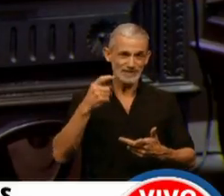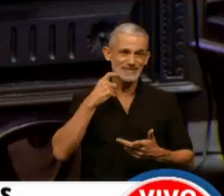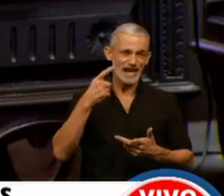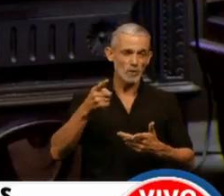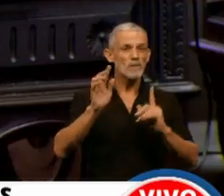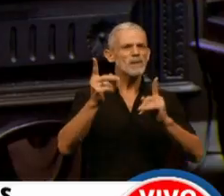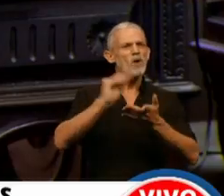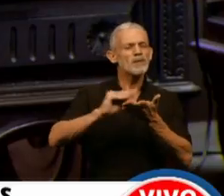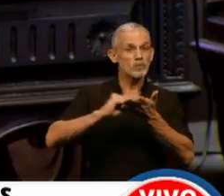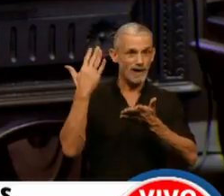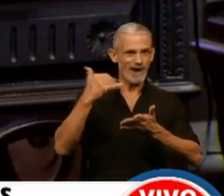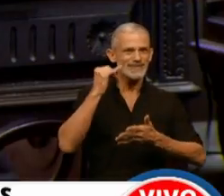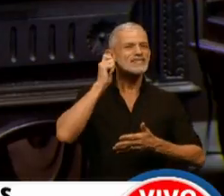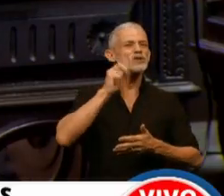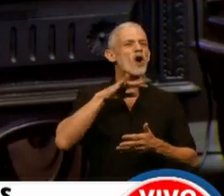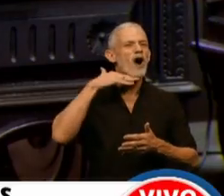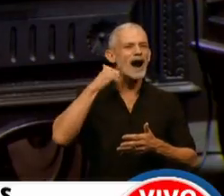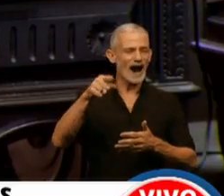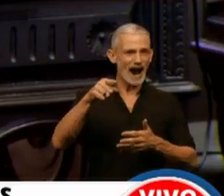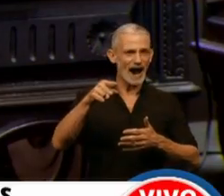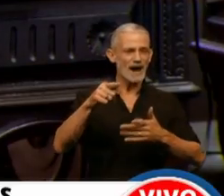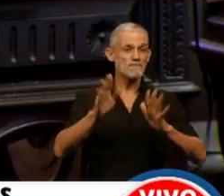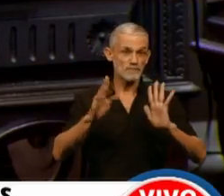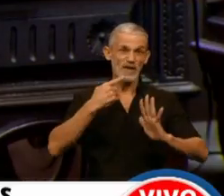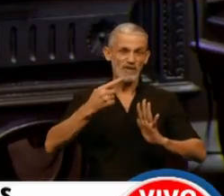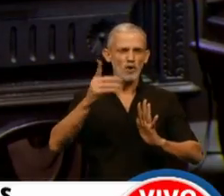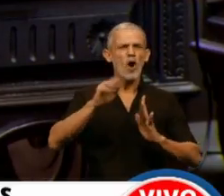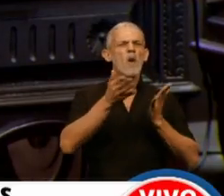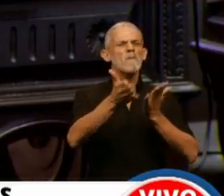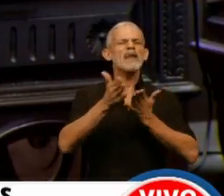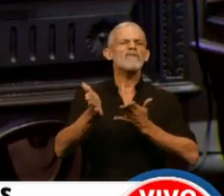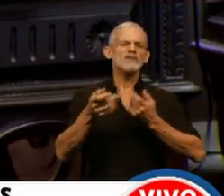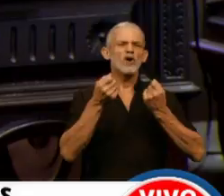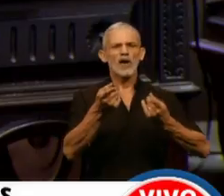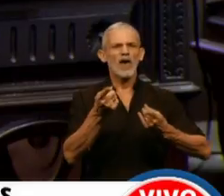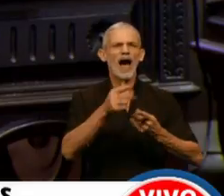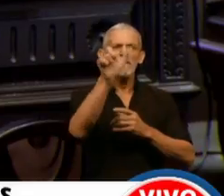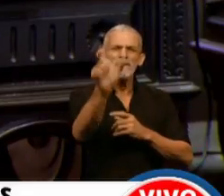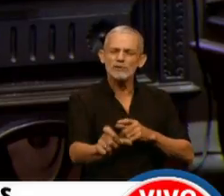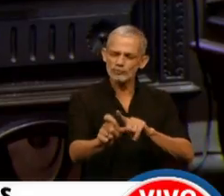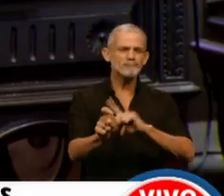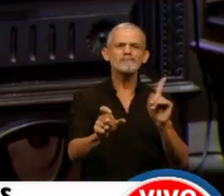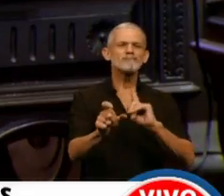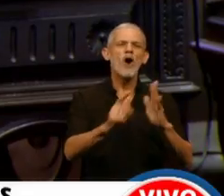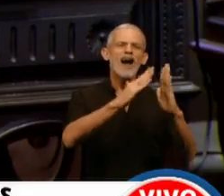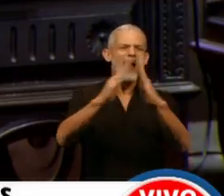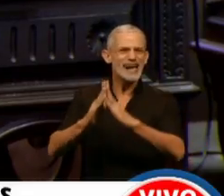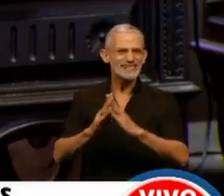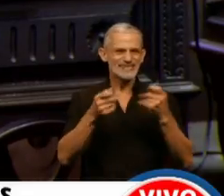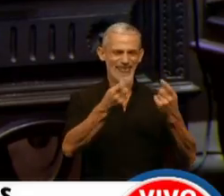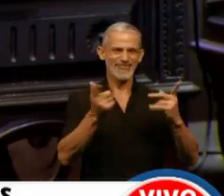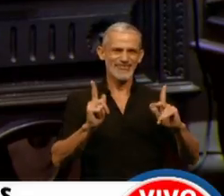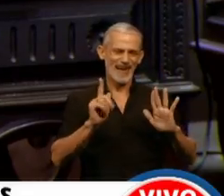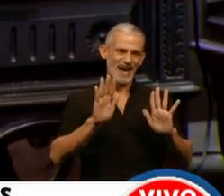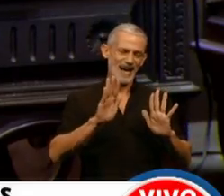el diputado preopinante gioja no es un beneficio que va al usuario sino que va a los hogares y a las familias